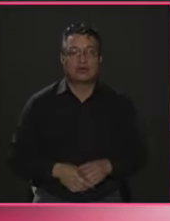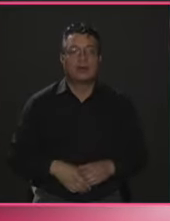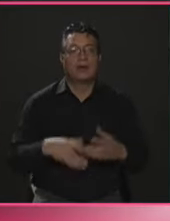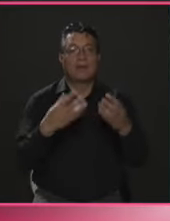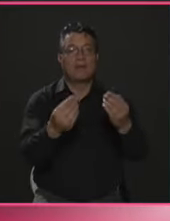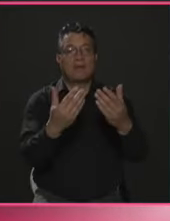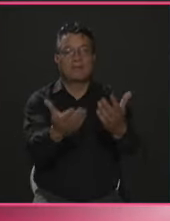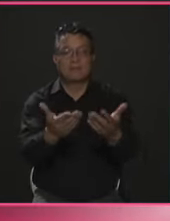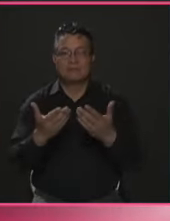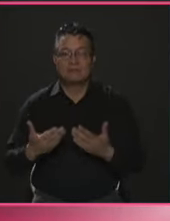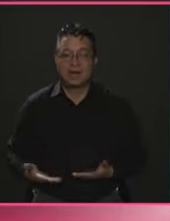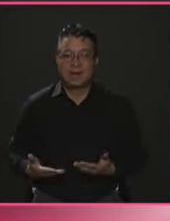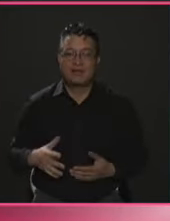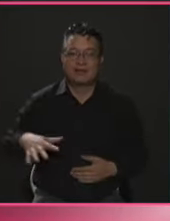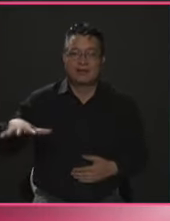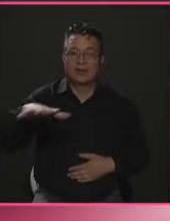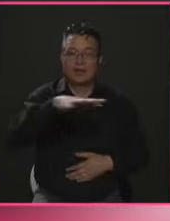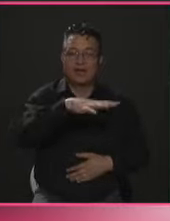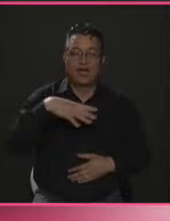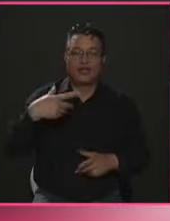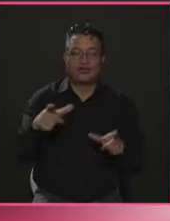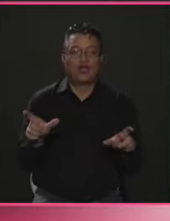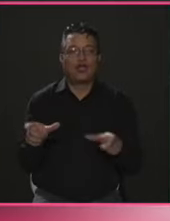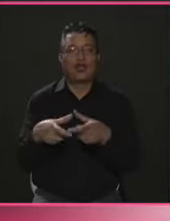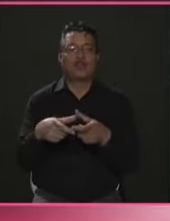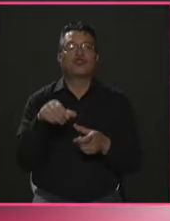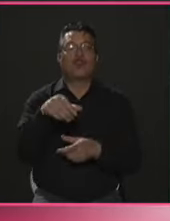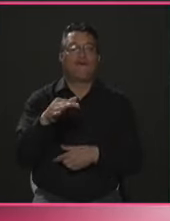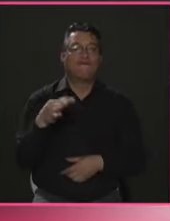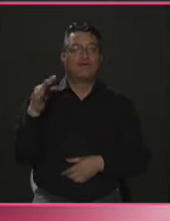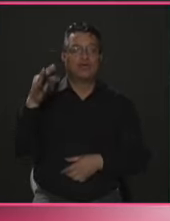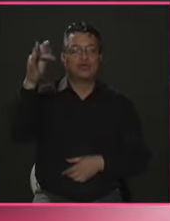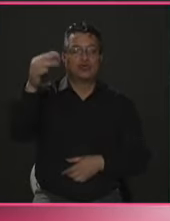bienvenidas y bienvenidos a congreso futuro